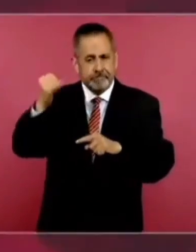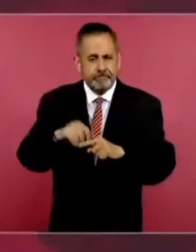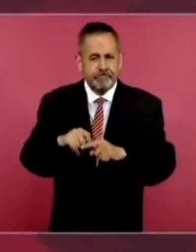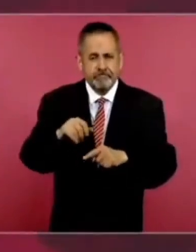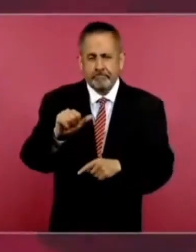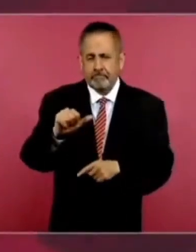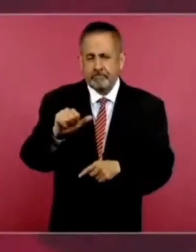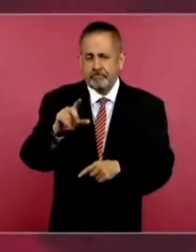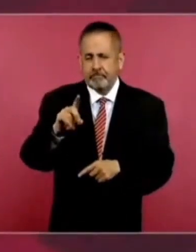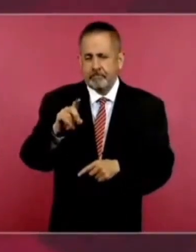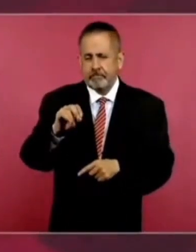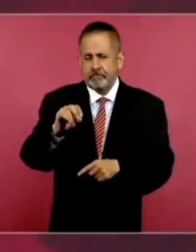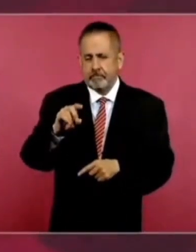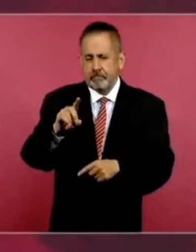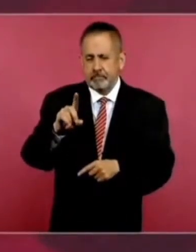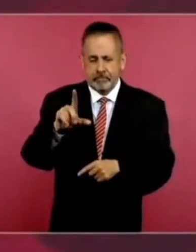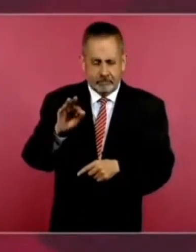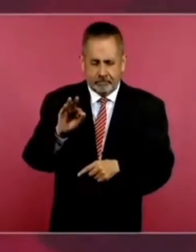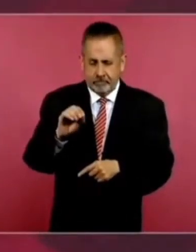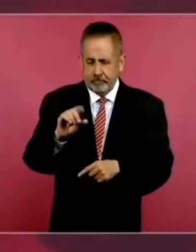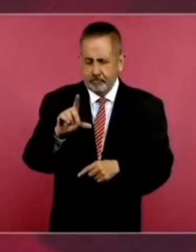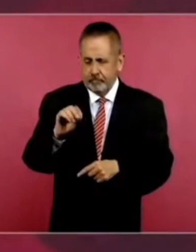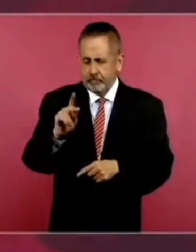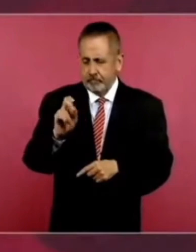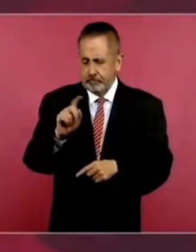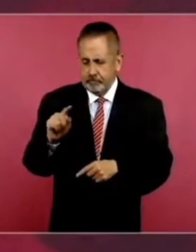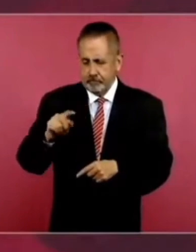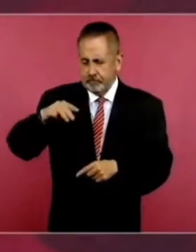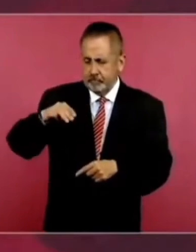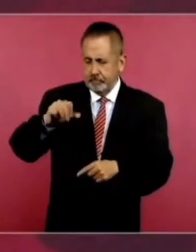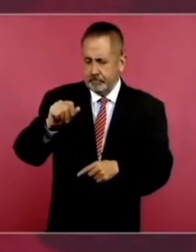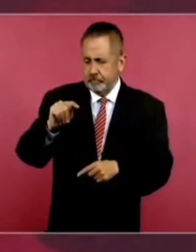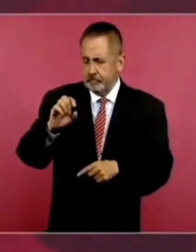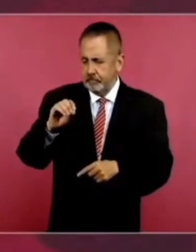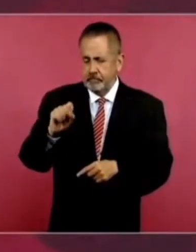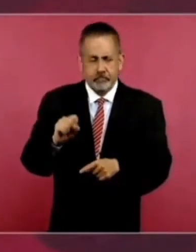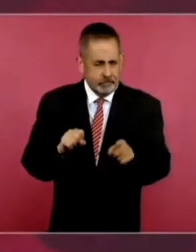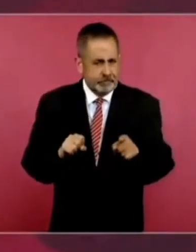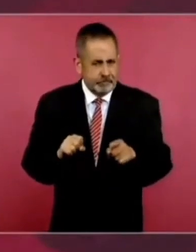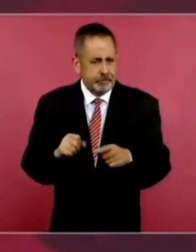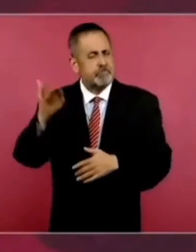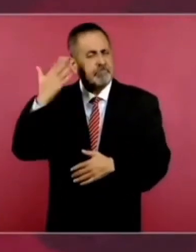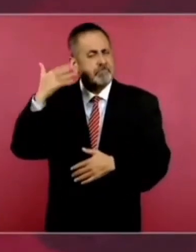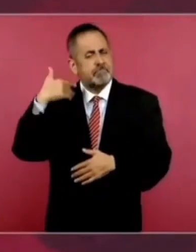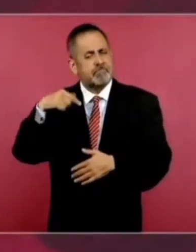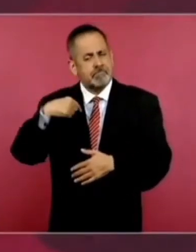Adolfo López Mateos? El otro día estaba yo leyendo